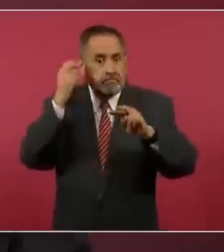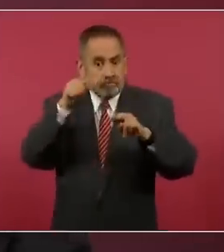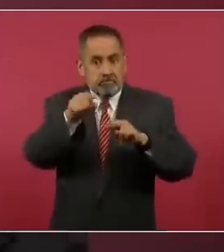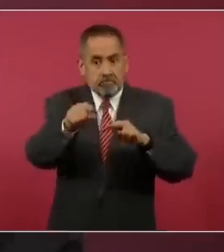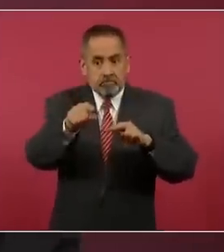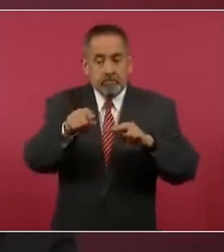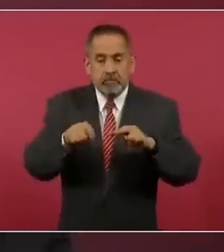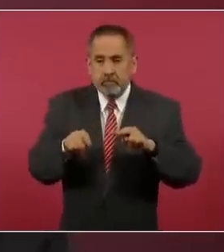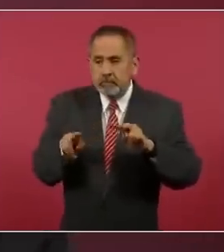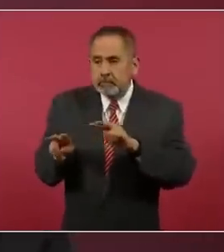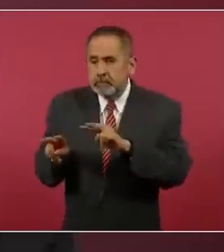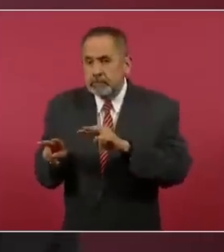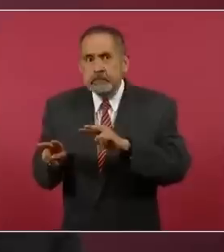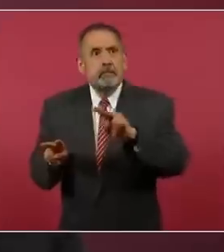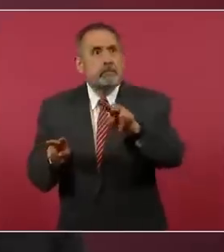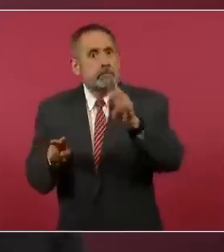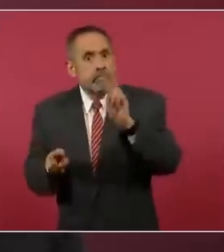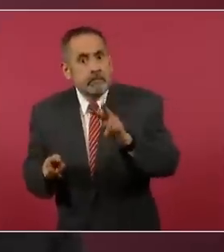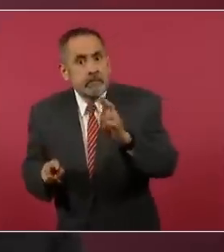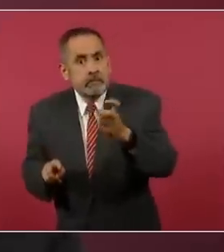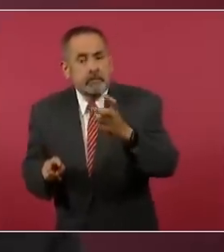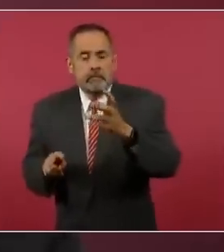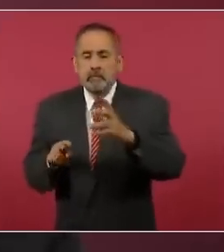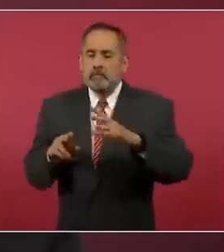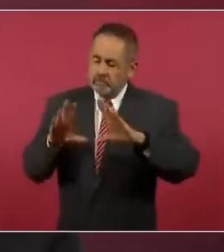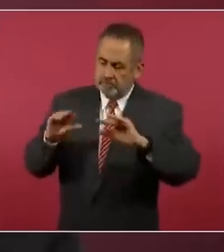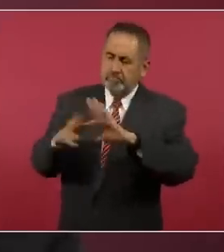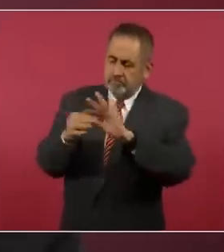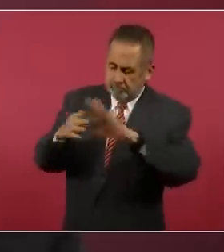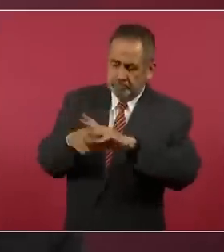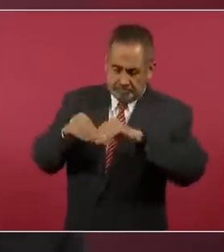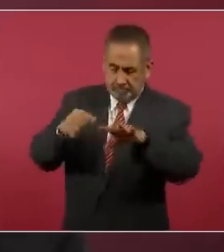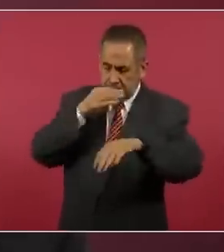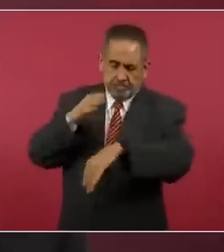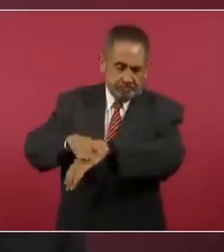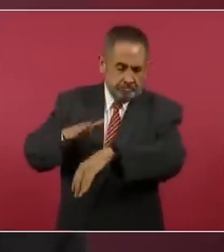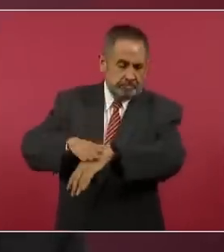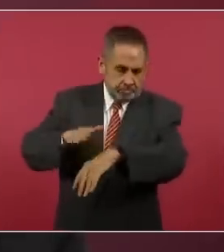muchos están pendientes, y